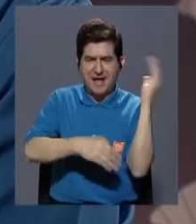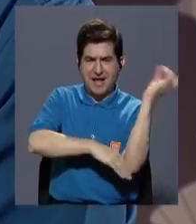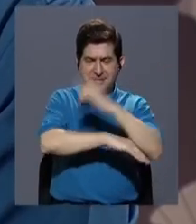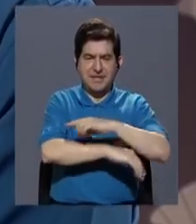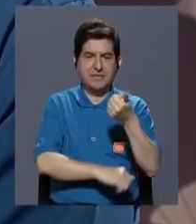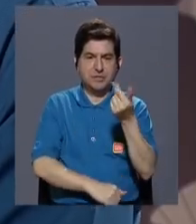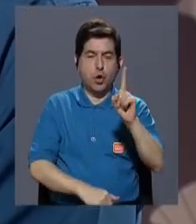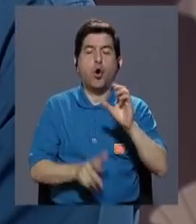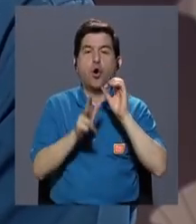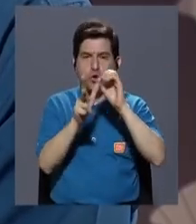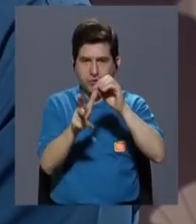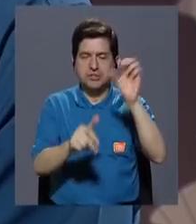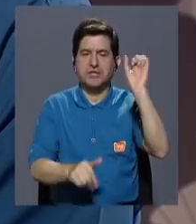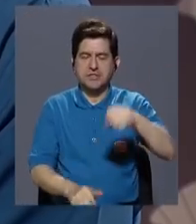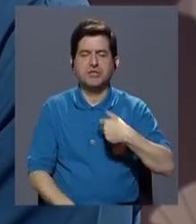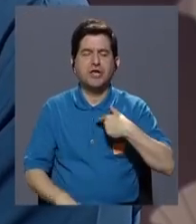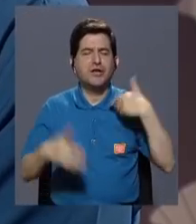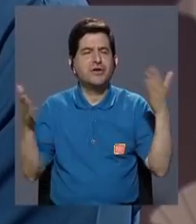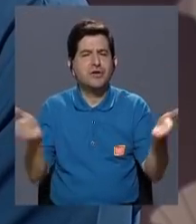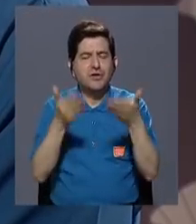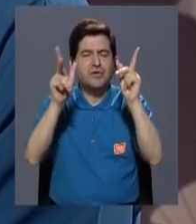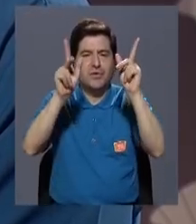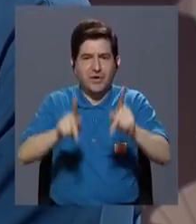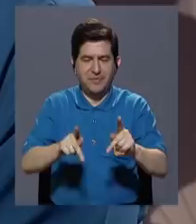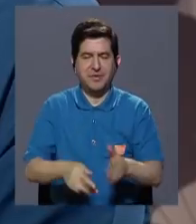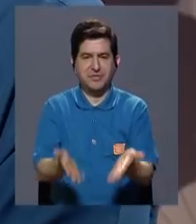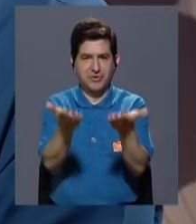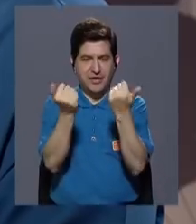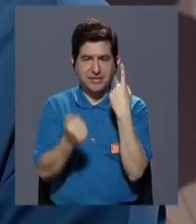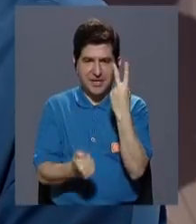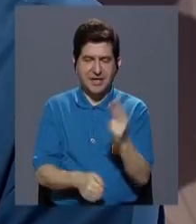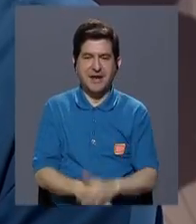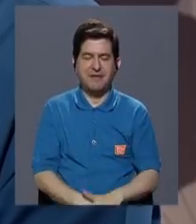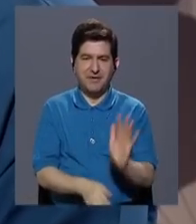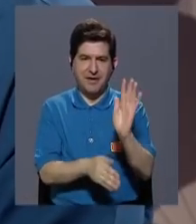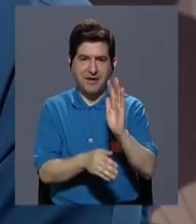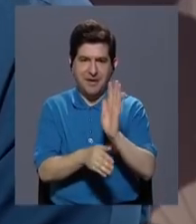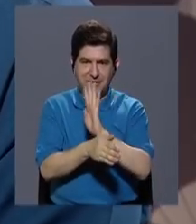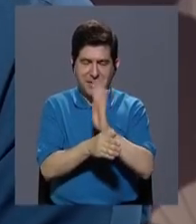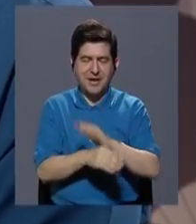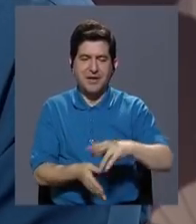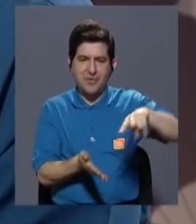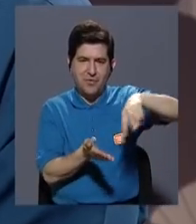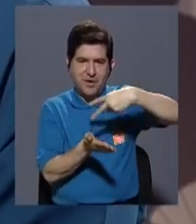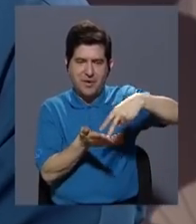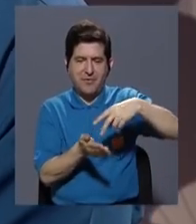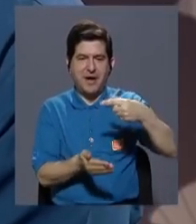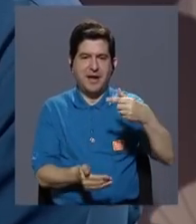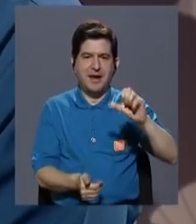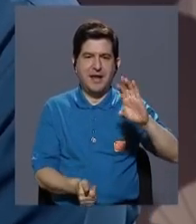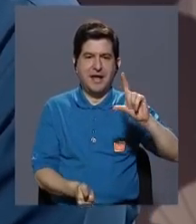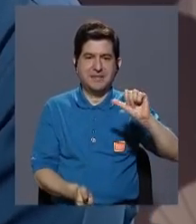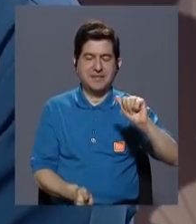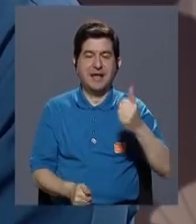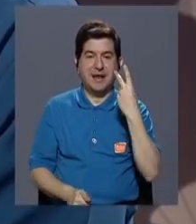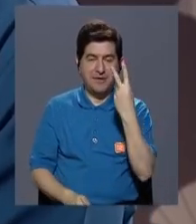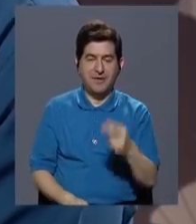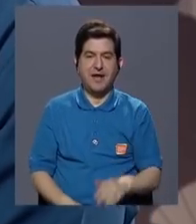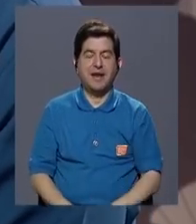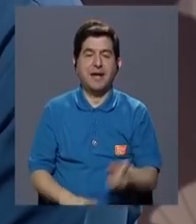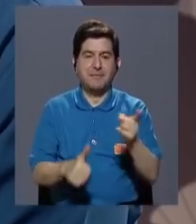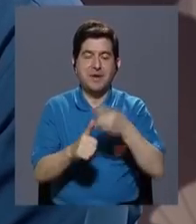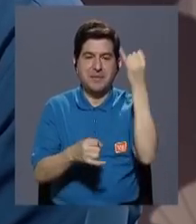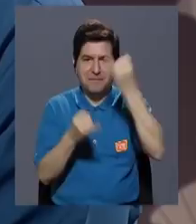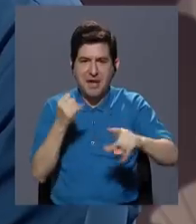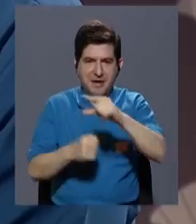incentivaría a la audiencia la gente que quiera ver el baile de la gacela los interior ya usted también ojalá que pueda ir a verla el primer fin de semana porque lara las